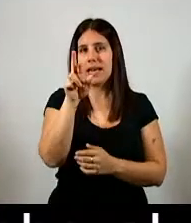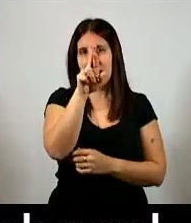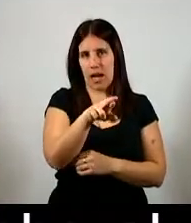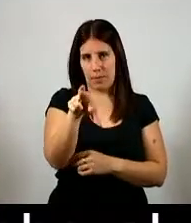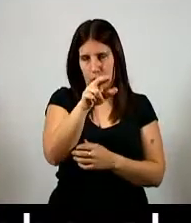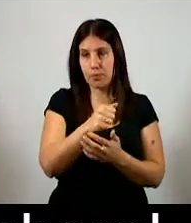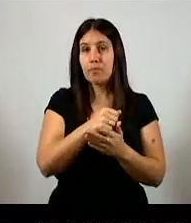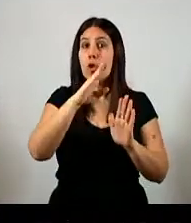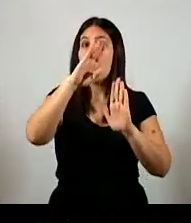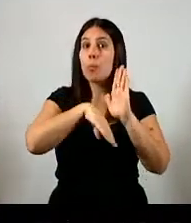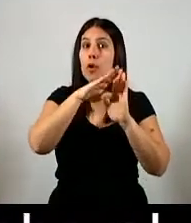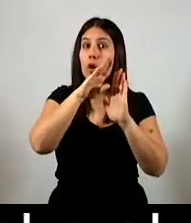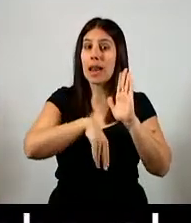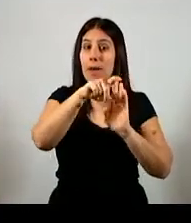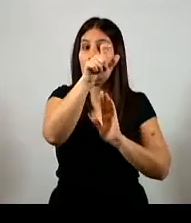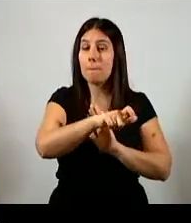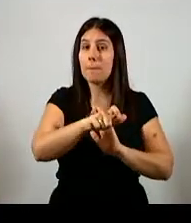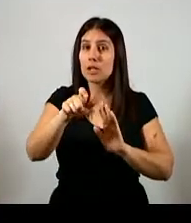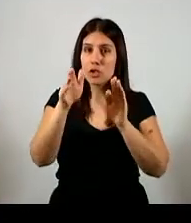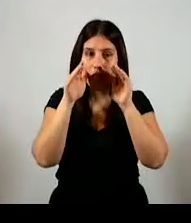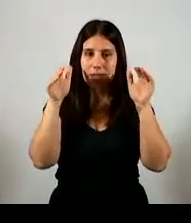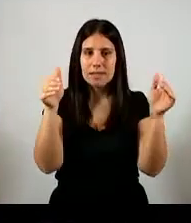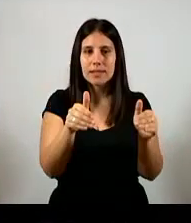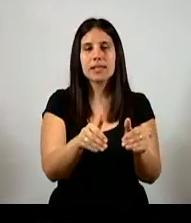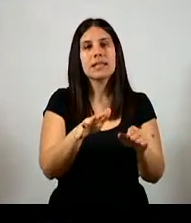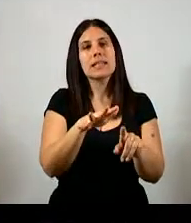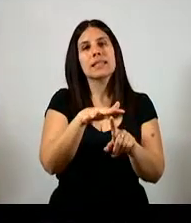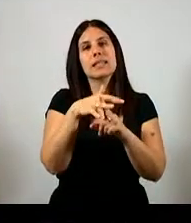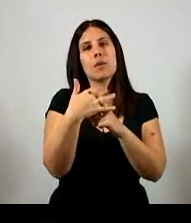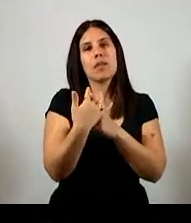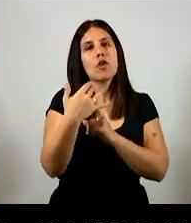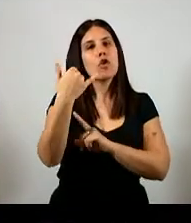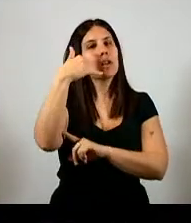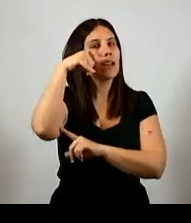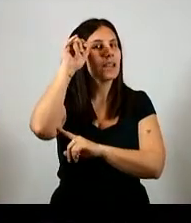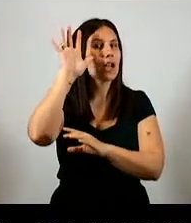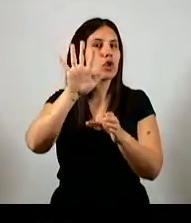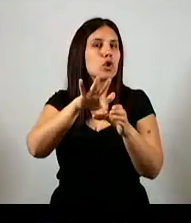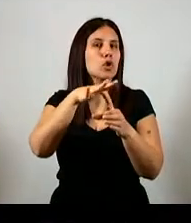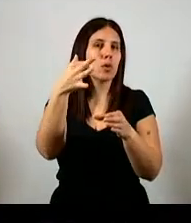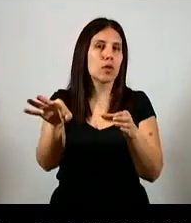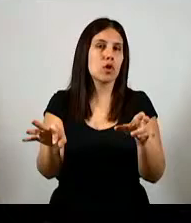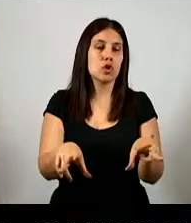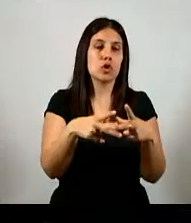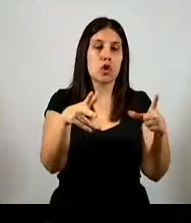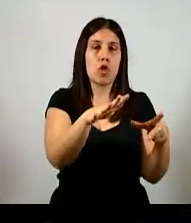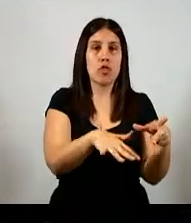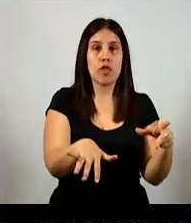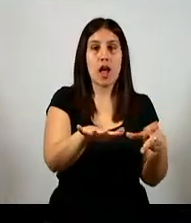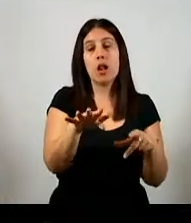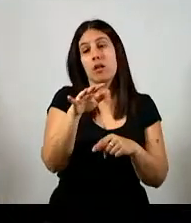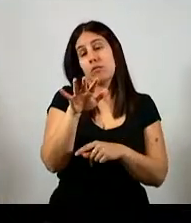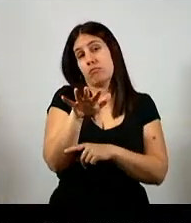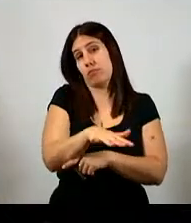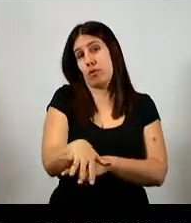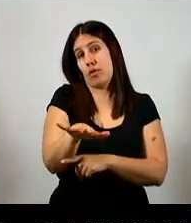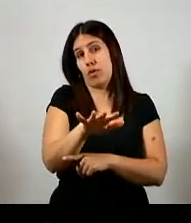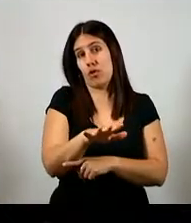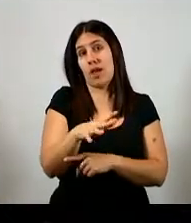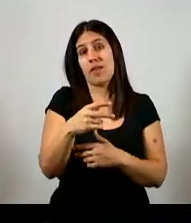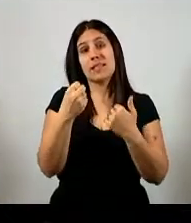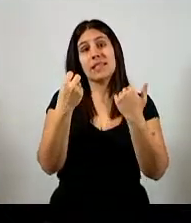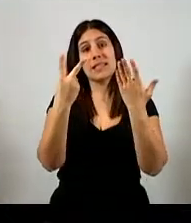dirige a personas en situación de riesgo o exclusión social en las zonas desfavorecidas de las 7